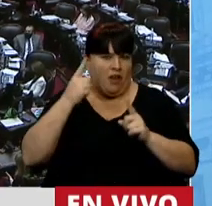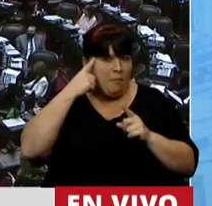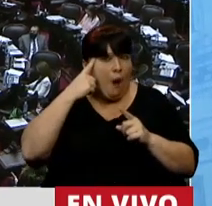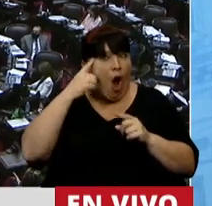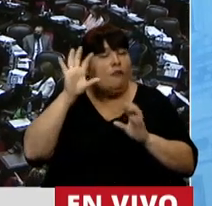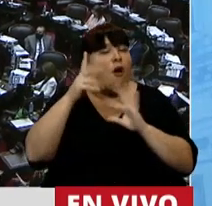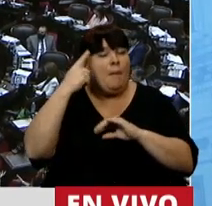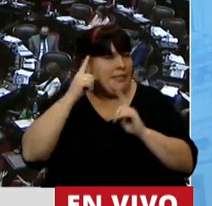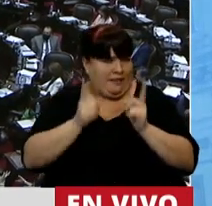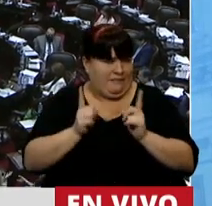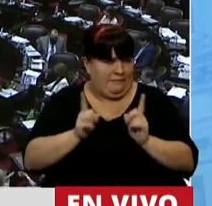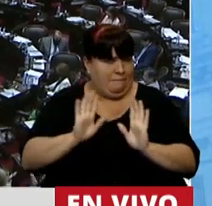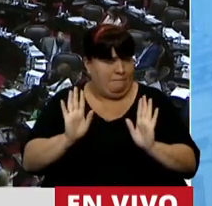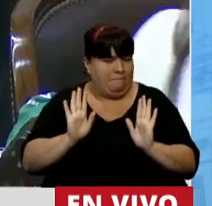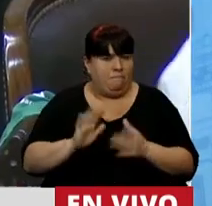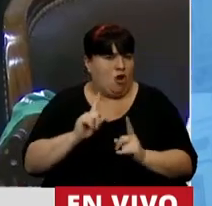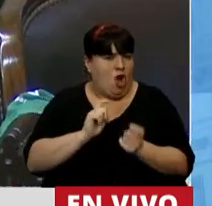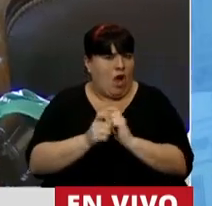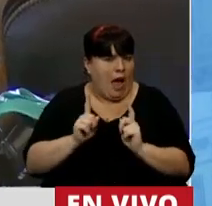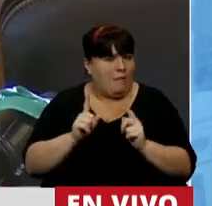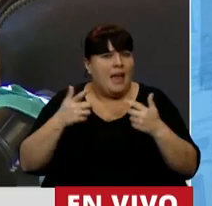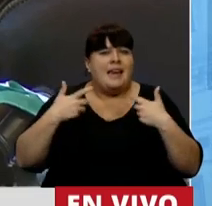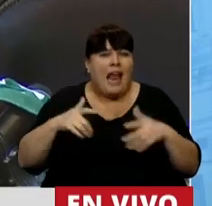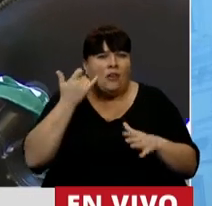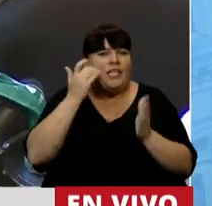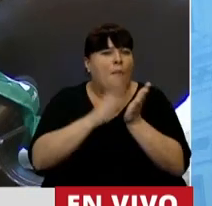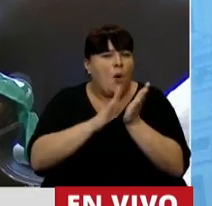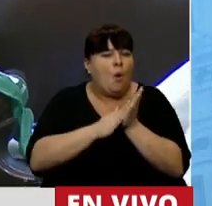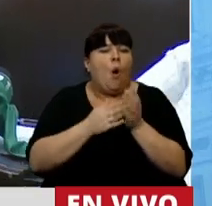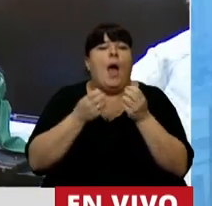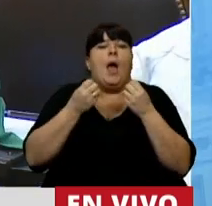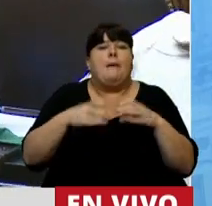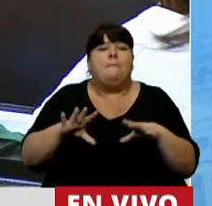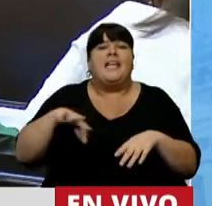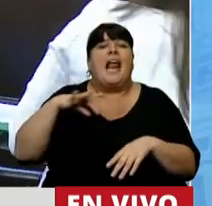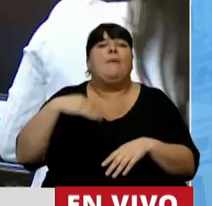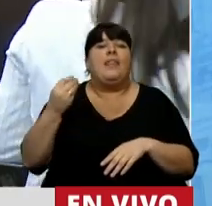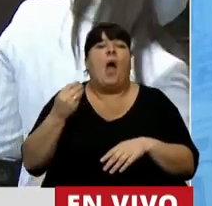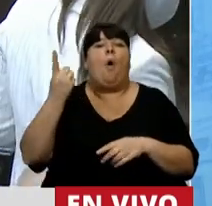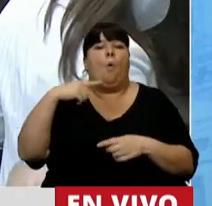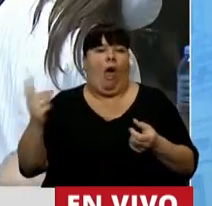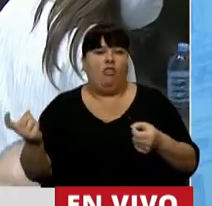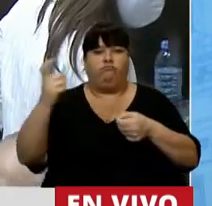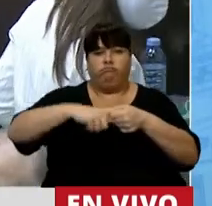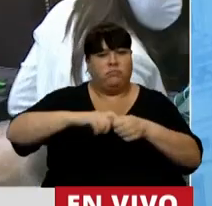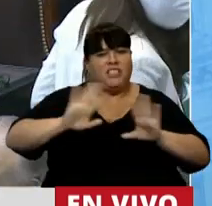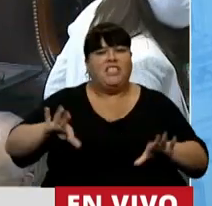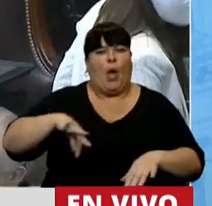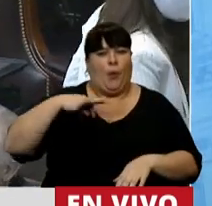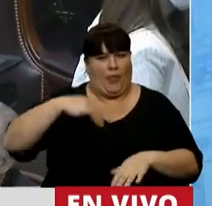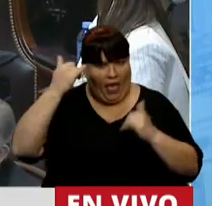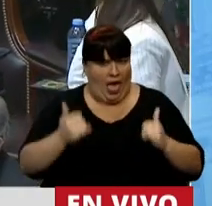intactas. Es un hecho natural probado que el inicio de la vida es a partir de la concepción.